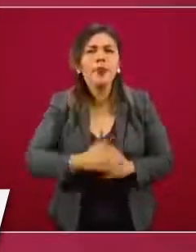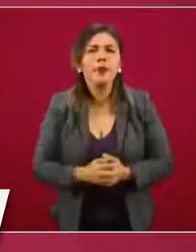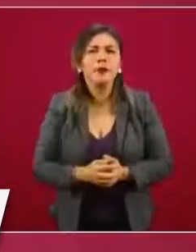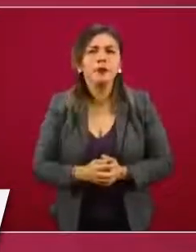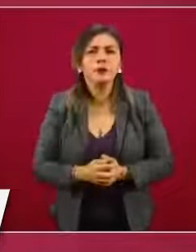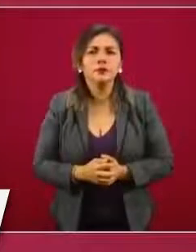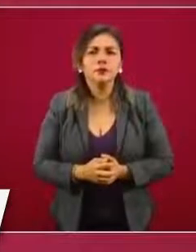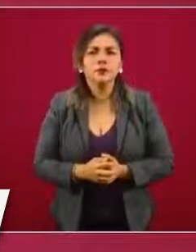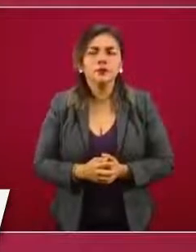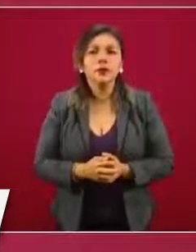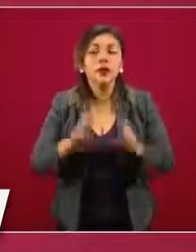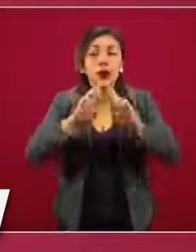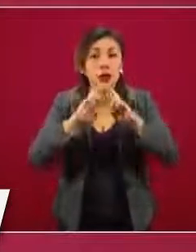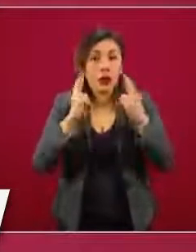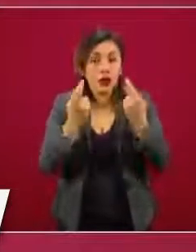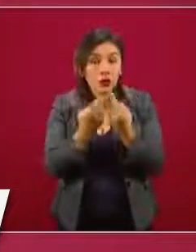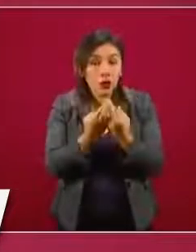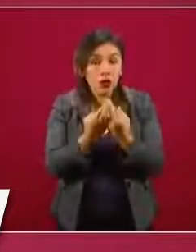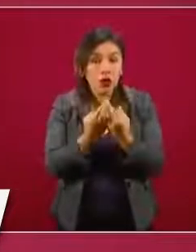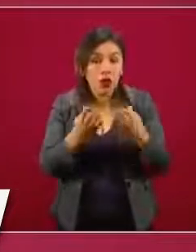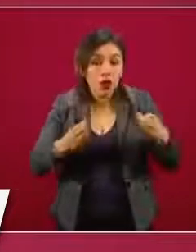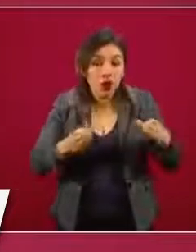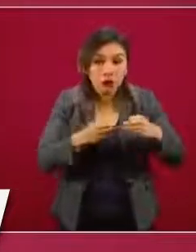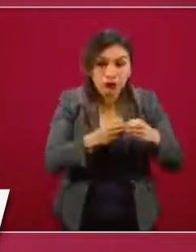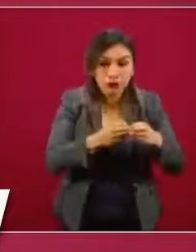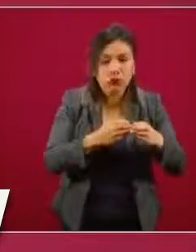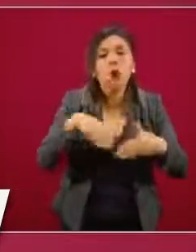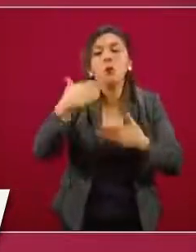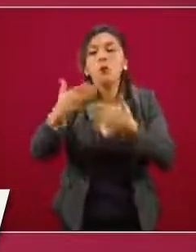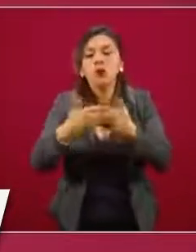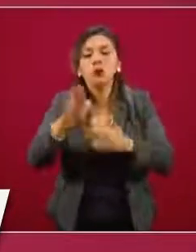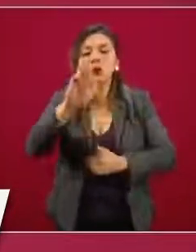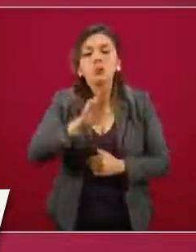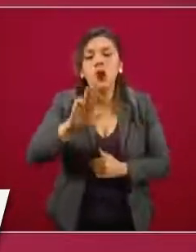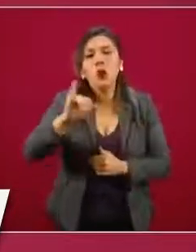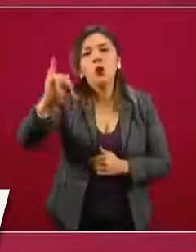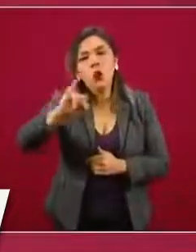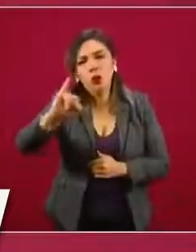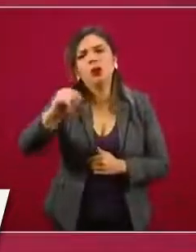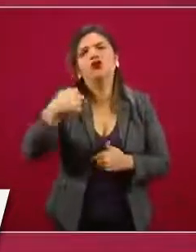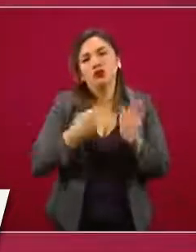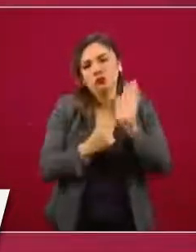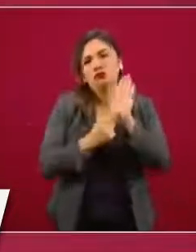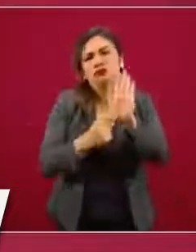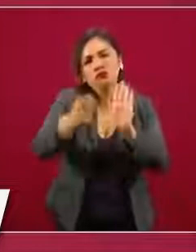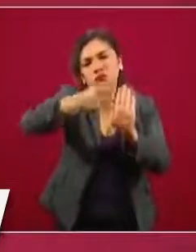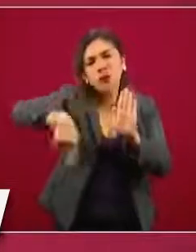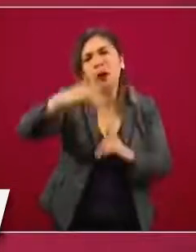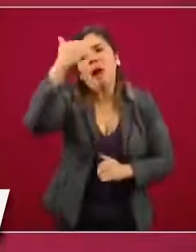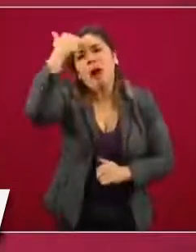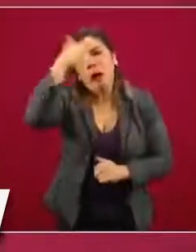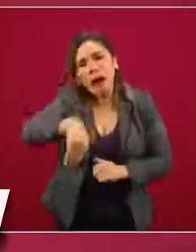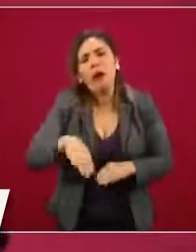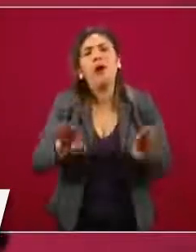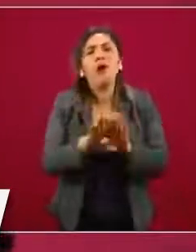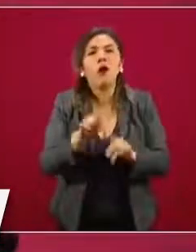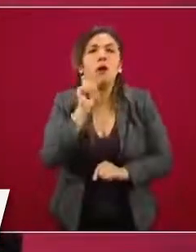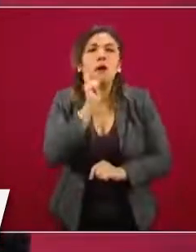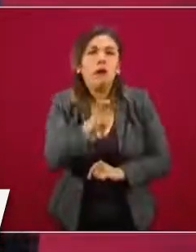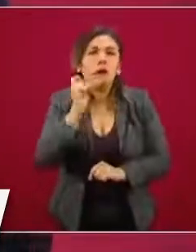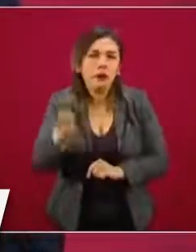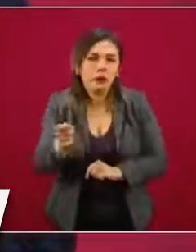En la reunión interna, y el miércoles y jueves ya lo exponemos a ustedes.